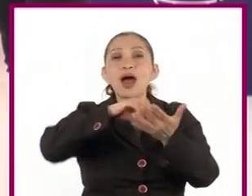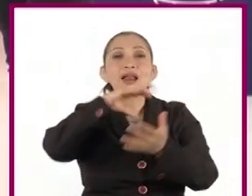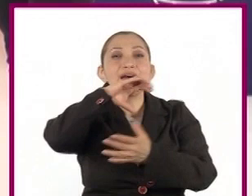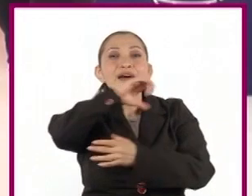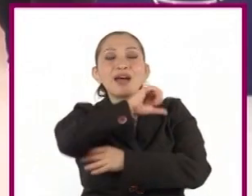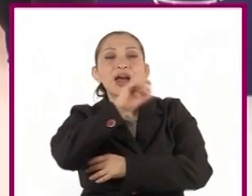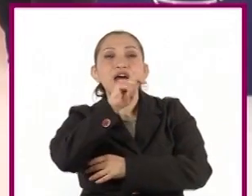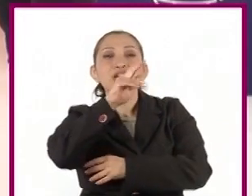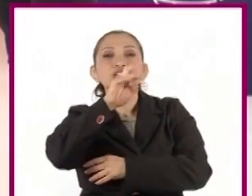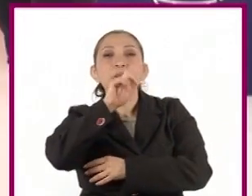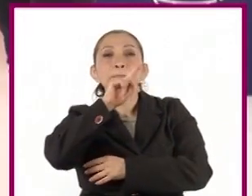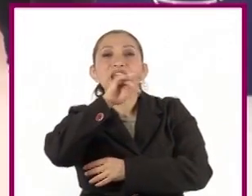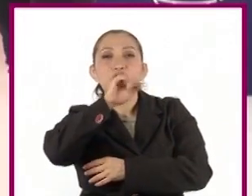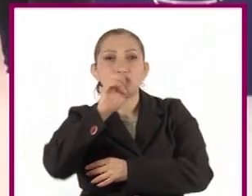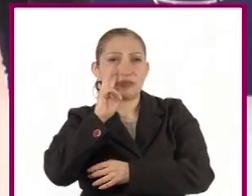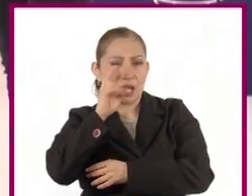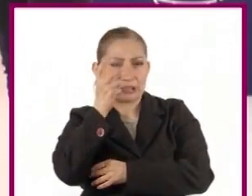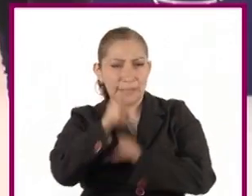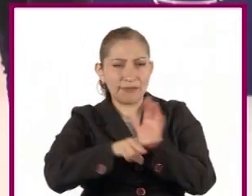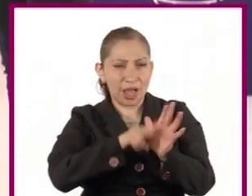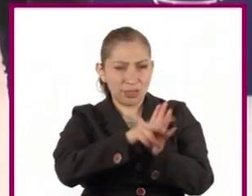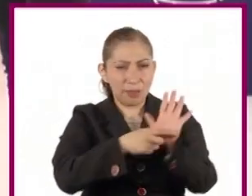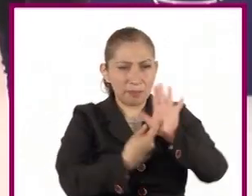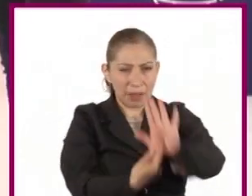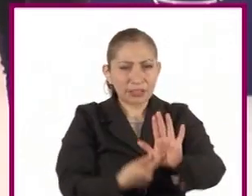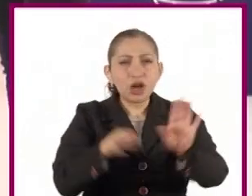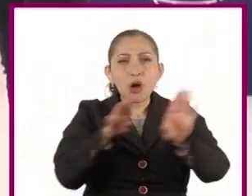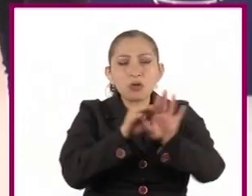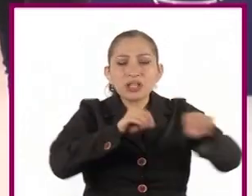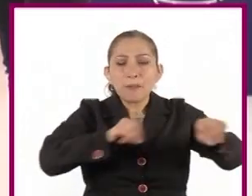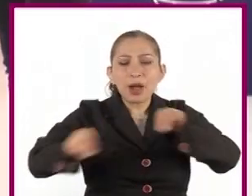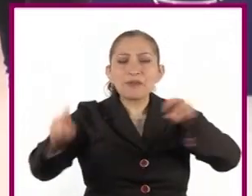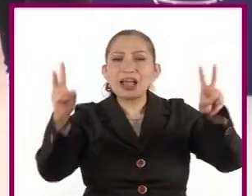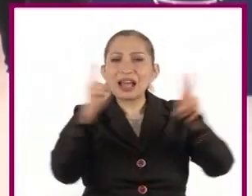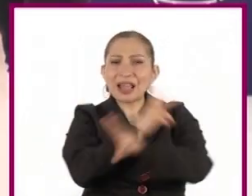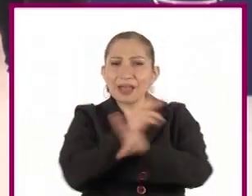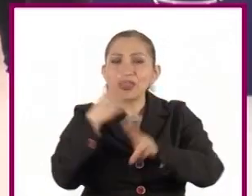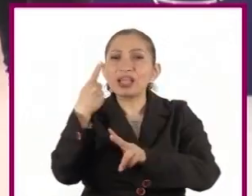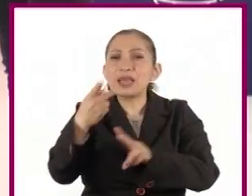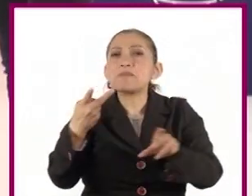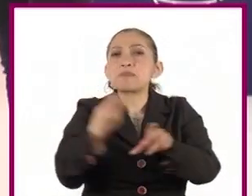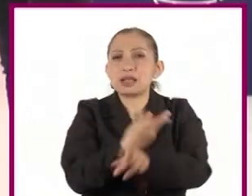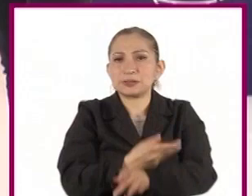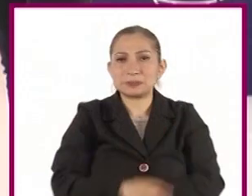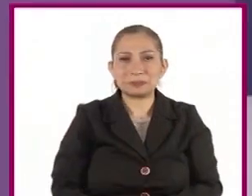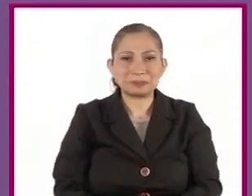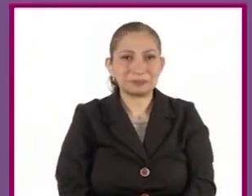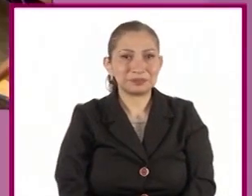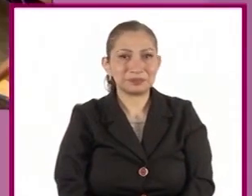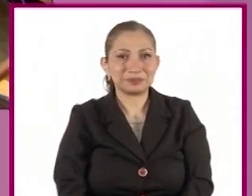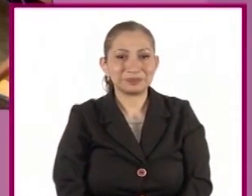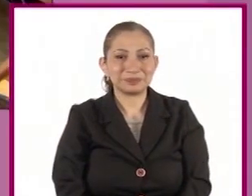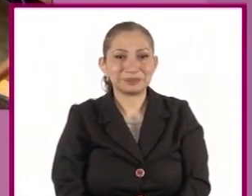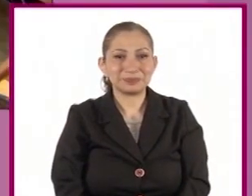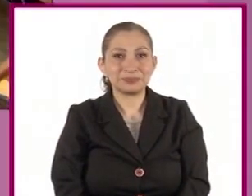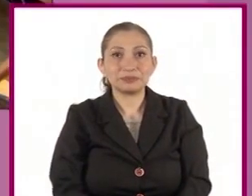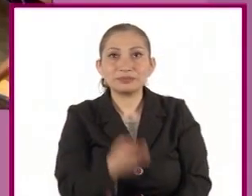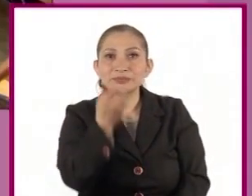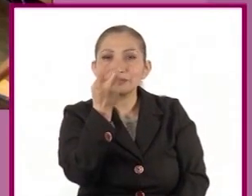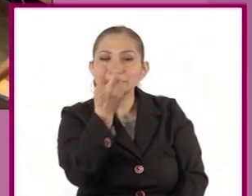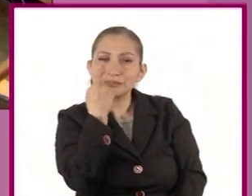Pongamos atención al siguiente video, que nos ilustra la dinámica de los vientos y sus efectos. Por